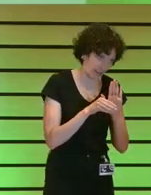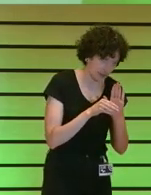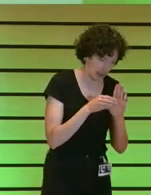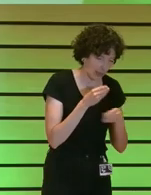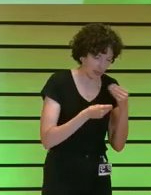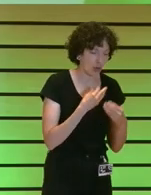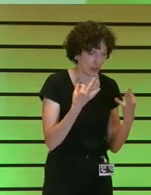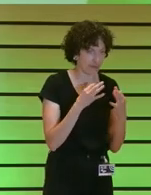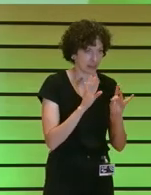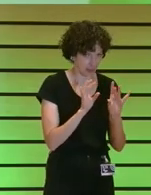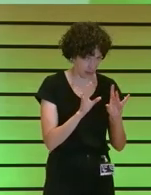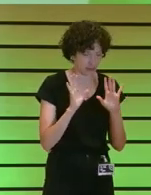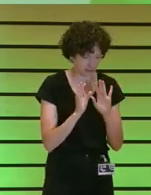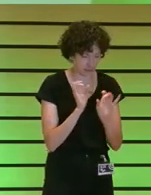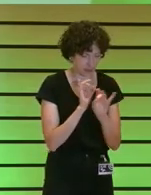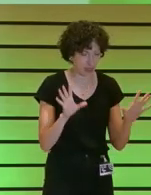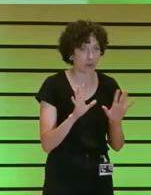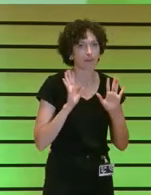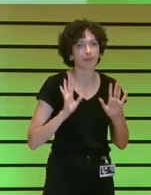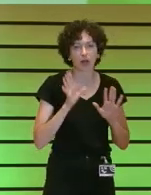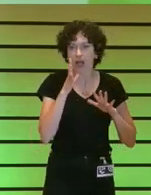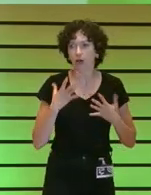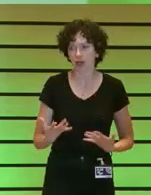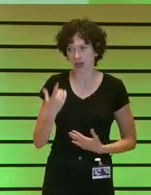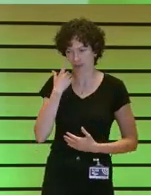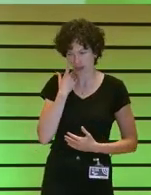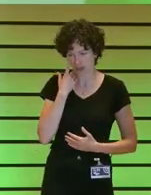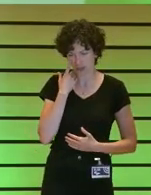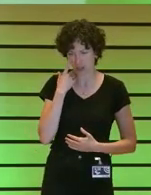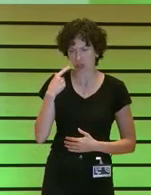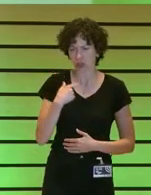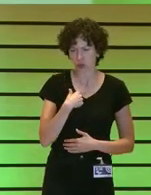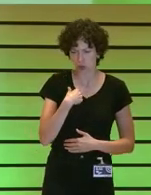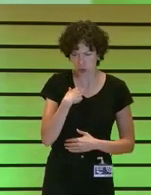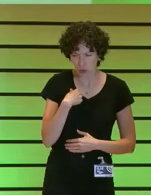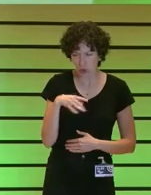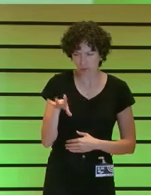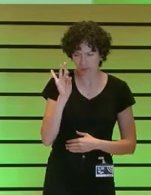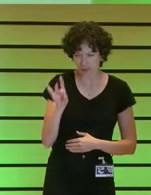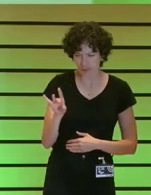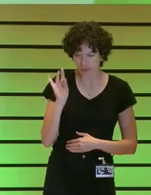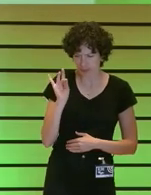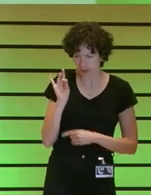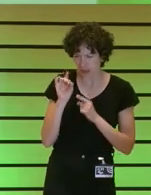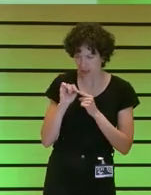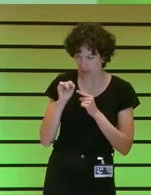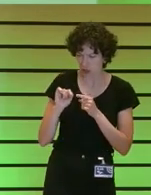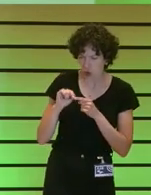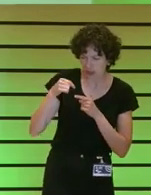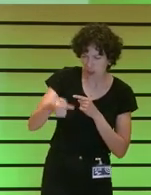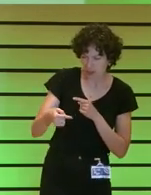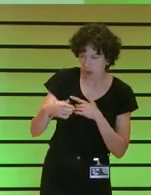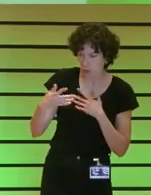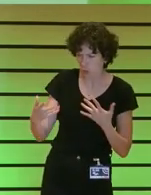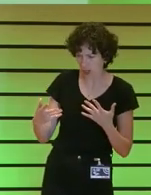no dejéis de hacerlo por supuesto No no ahora consiste en decir el Cómo tomamos las decisiones Qué consecuencias tiene el cómo